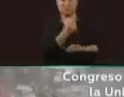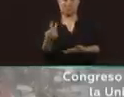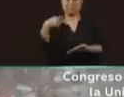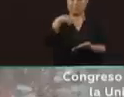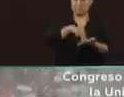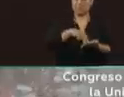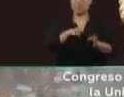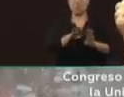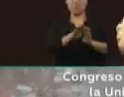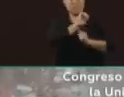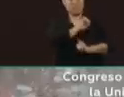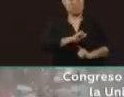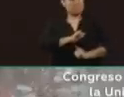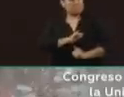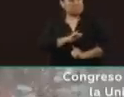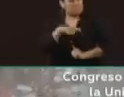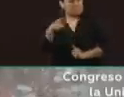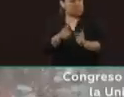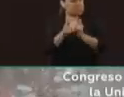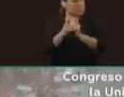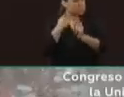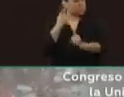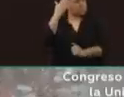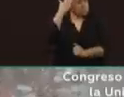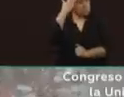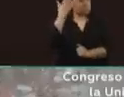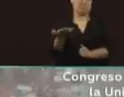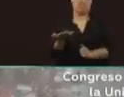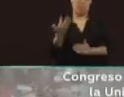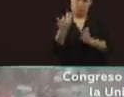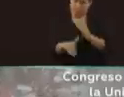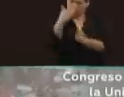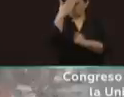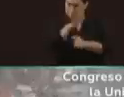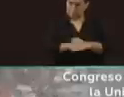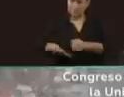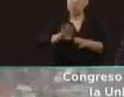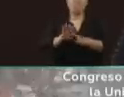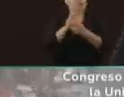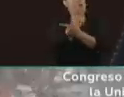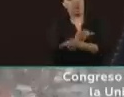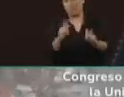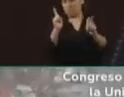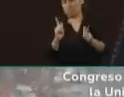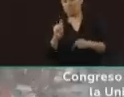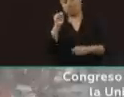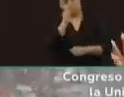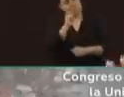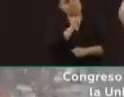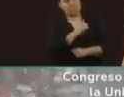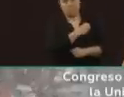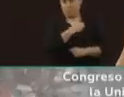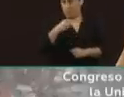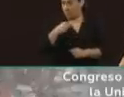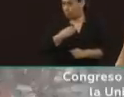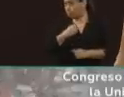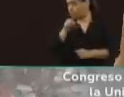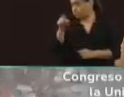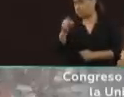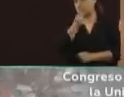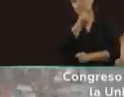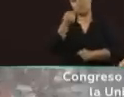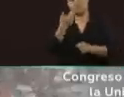líder de un partido político, olvidándose del carácter republicano que debe tener la Secretaria